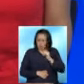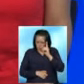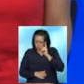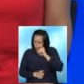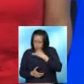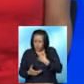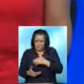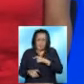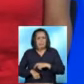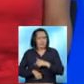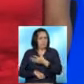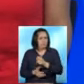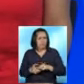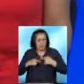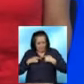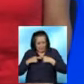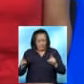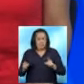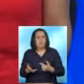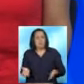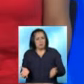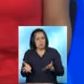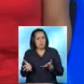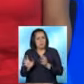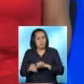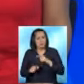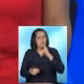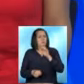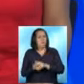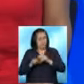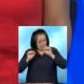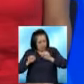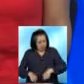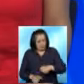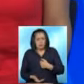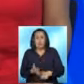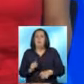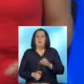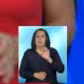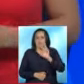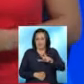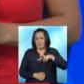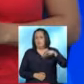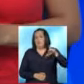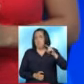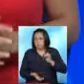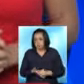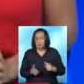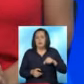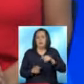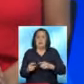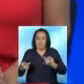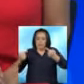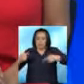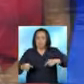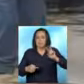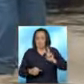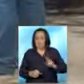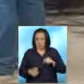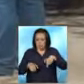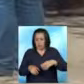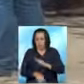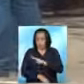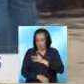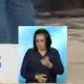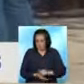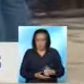país. Ellos enviaron mensajes de aliento y se comprometieron a luchar por los 3 puntos ante Venezuela este jueves.